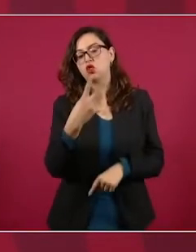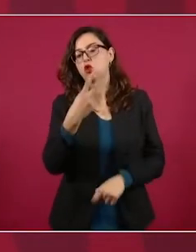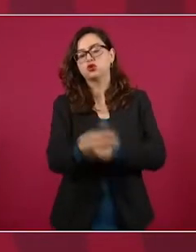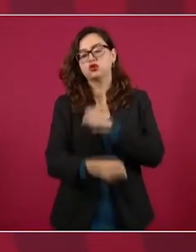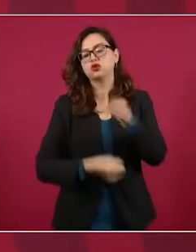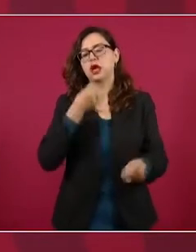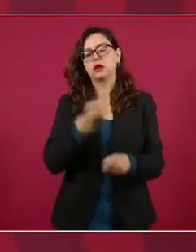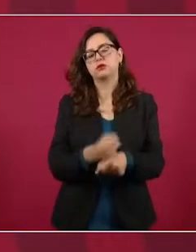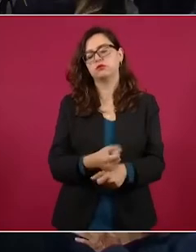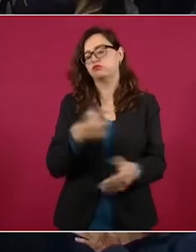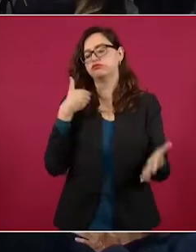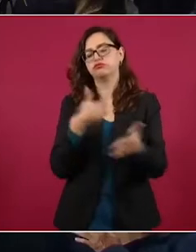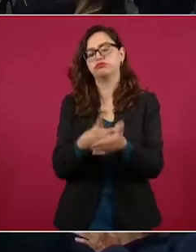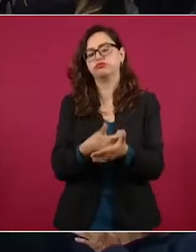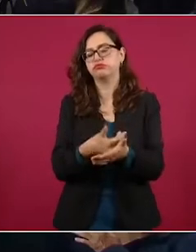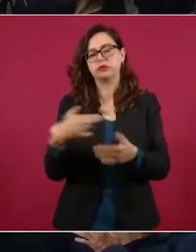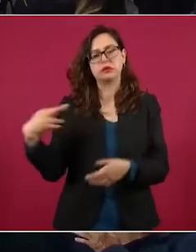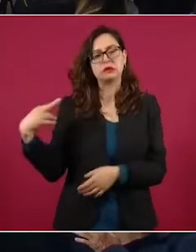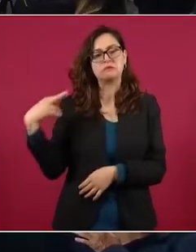pero son